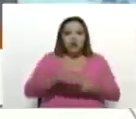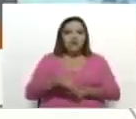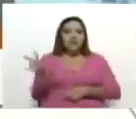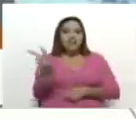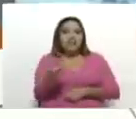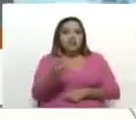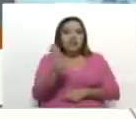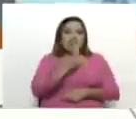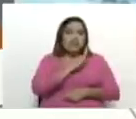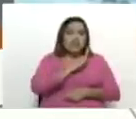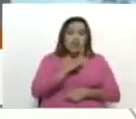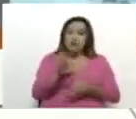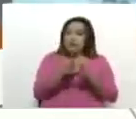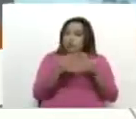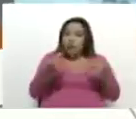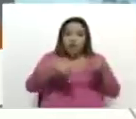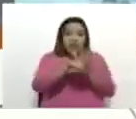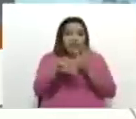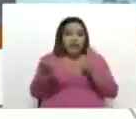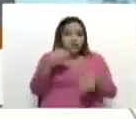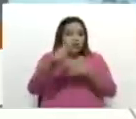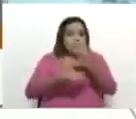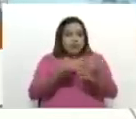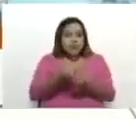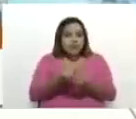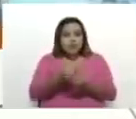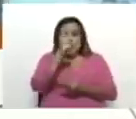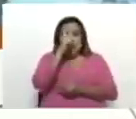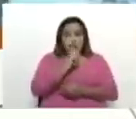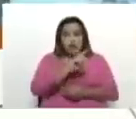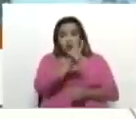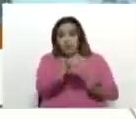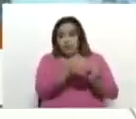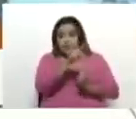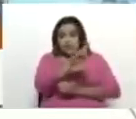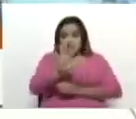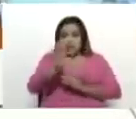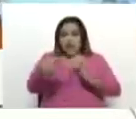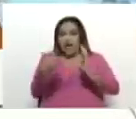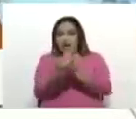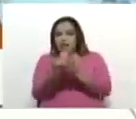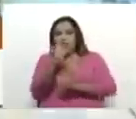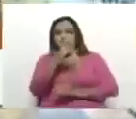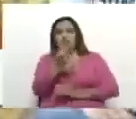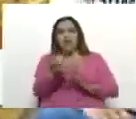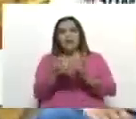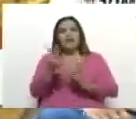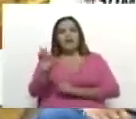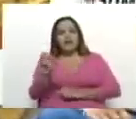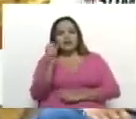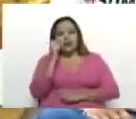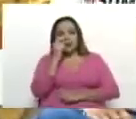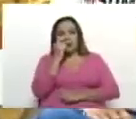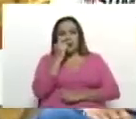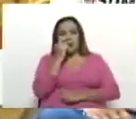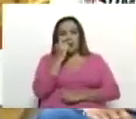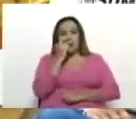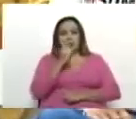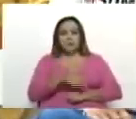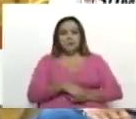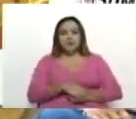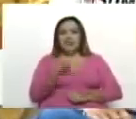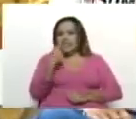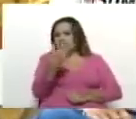Venezuela tenía todo el derecho de producir entre los años 2015 y el año 2020 se dice